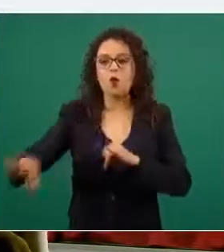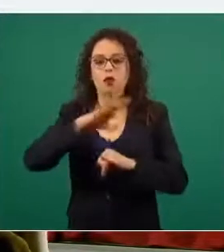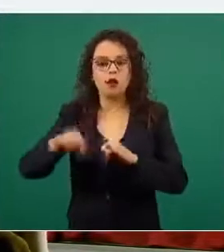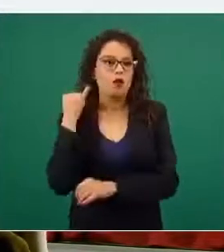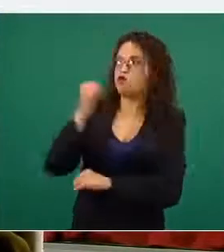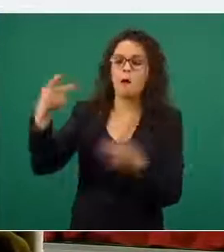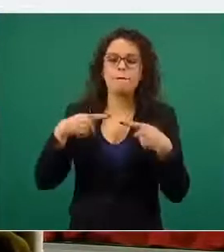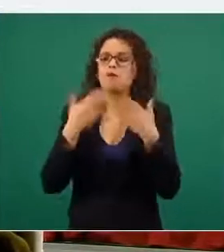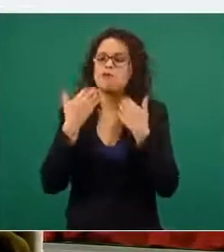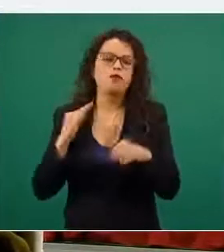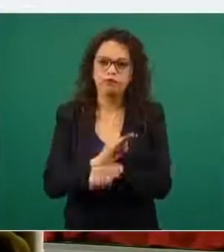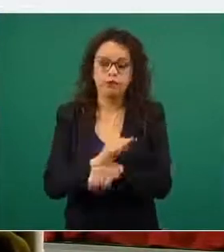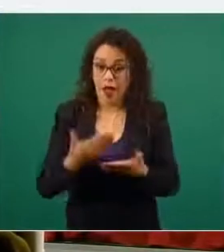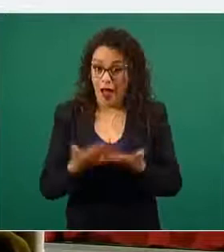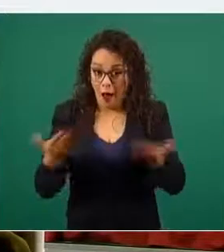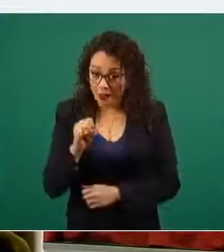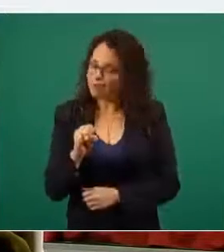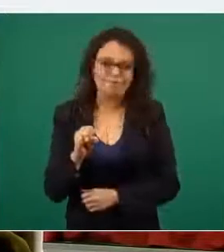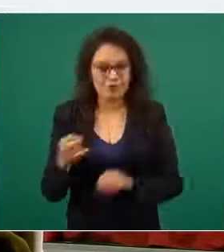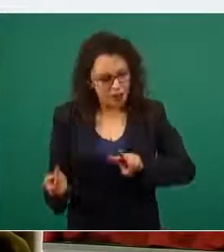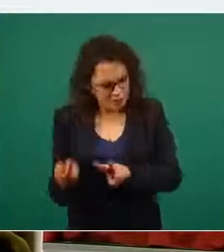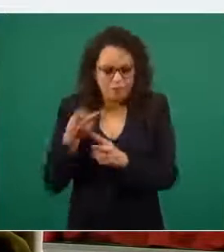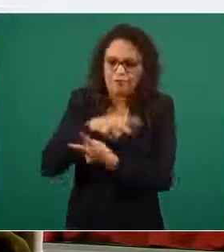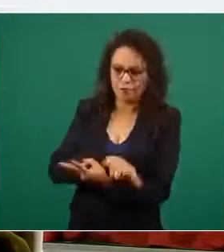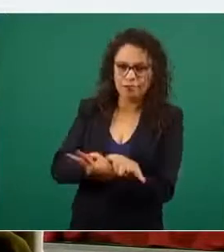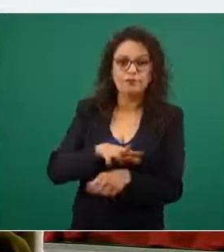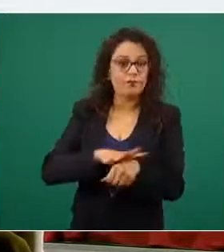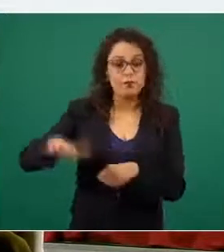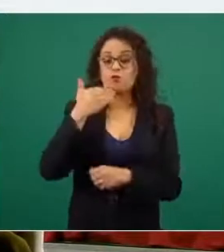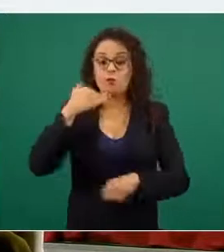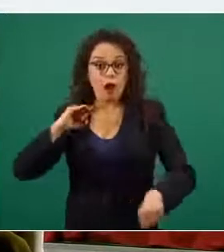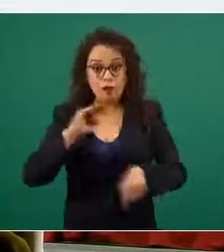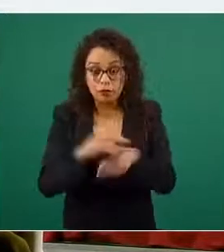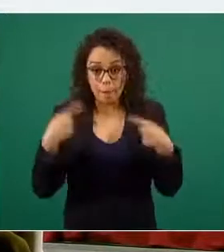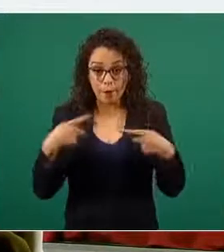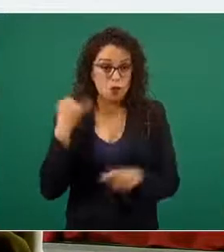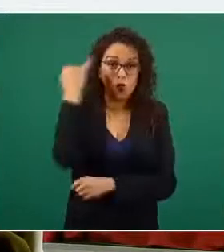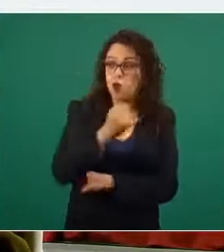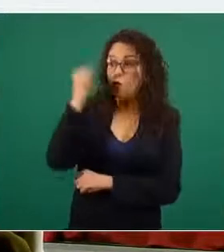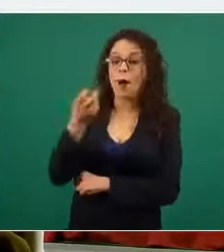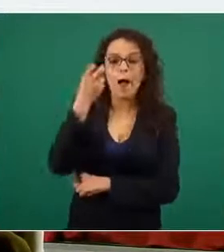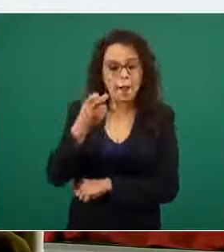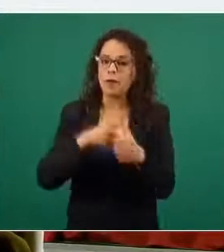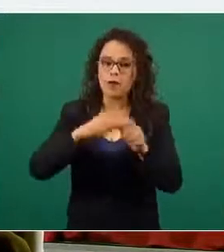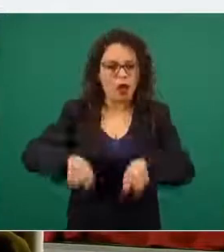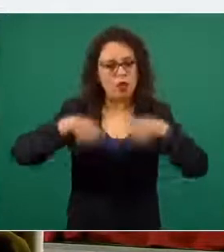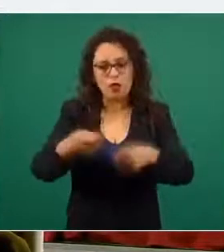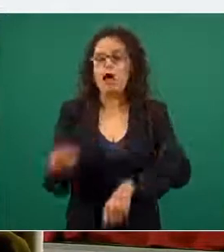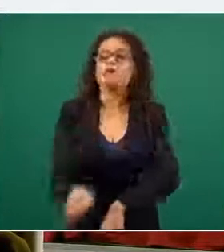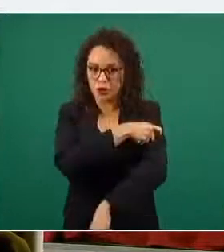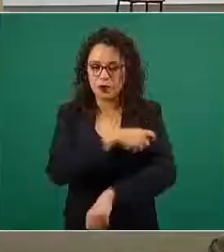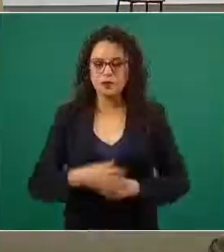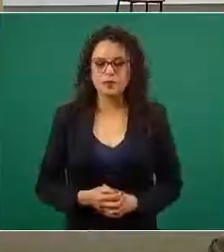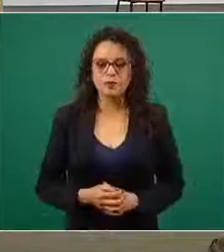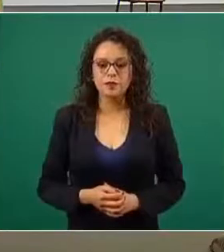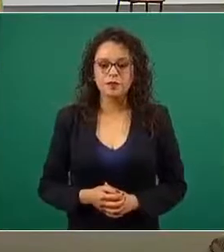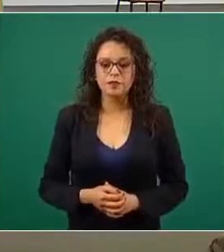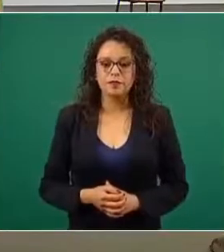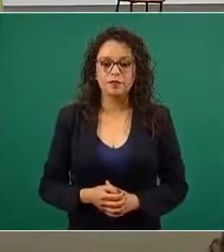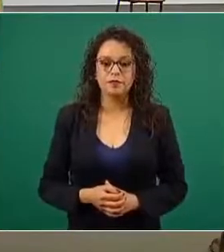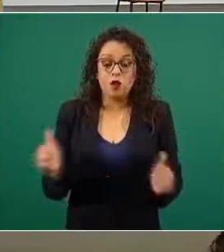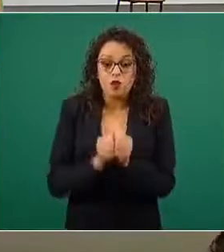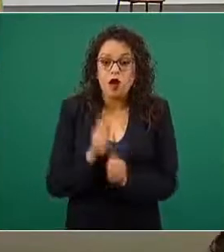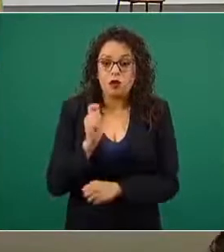socialmente más vulnerables. No va a ser así, ahora va a ser al revés. Las zonas más vulnerables, las personas más vulnerables serán vacunadas prioritariamente y a través de la